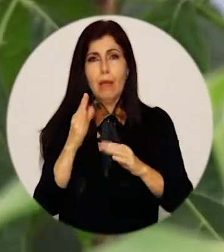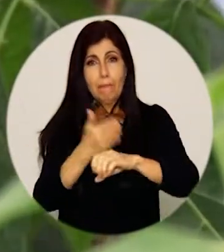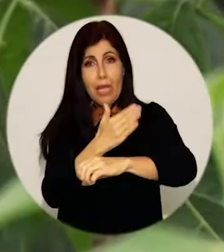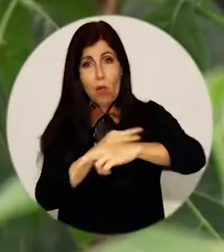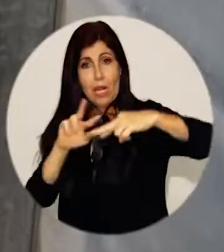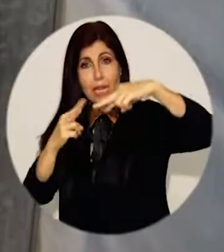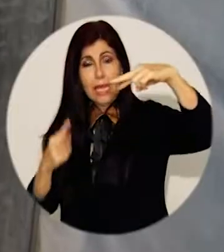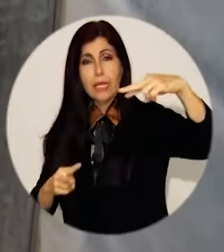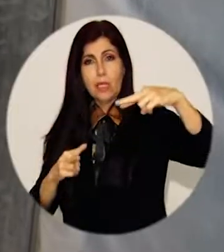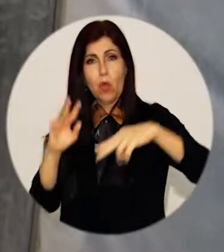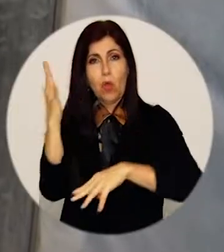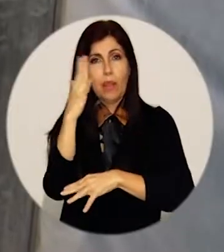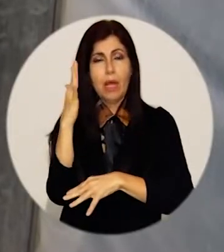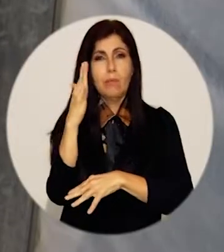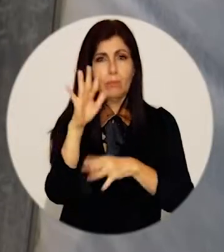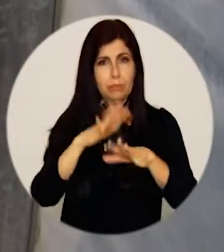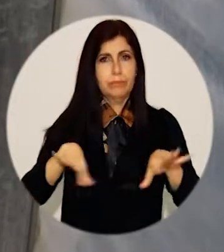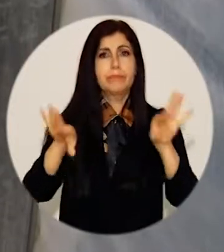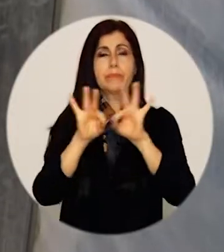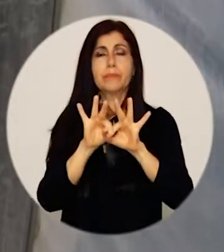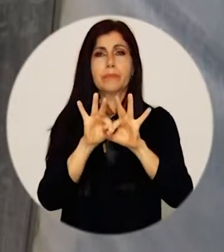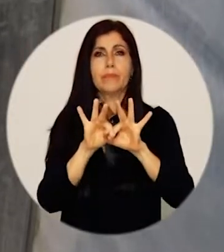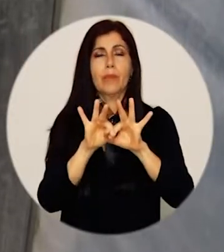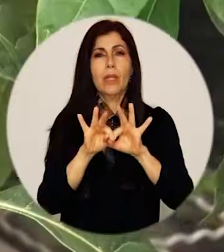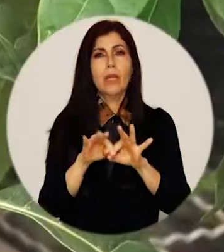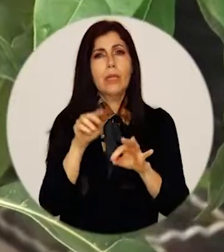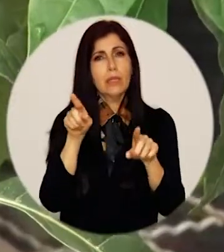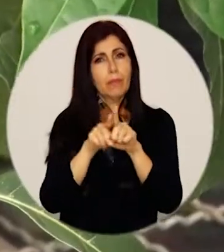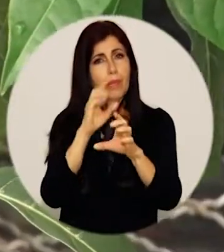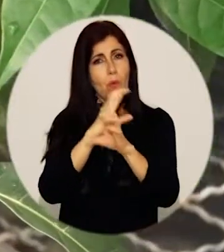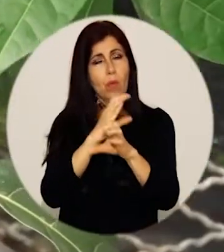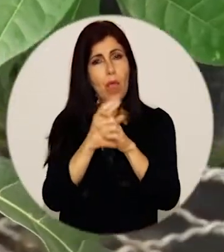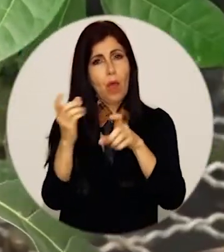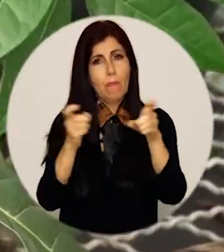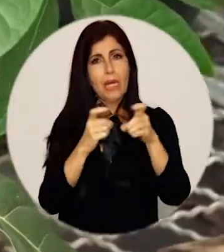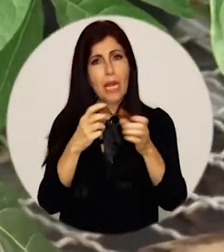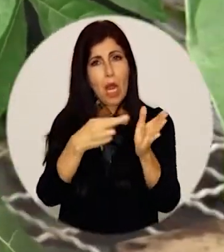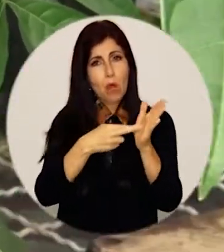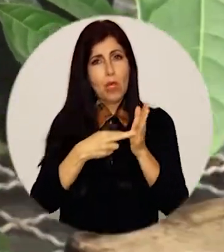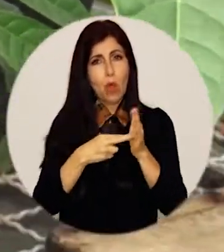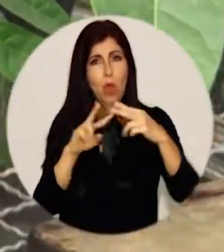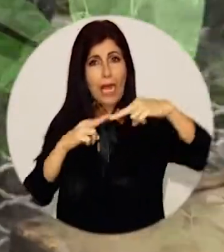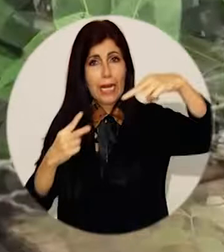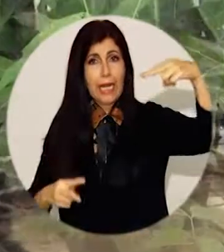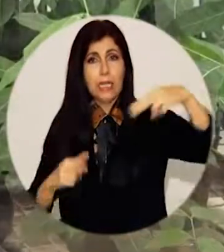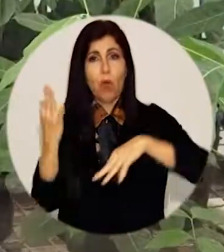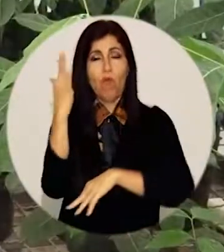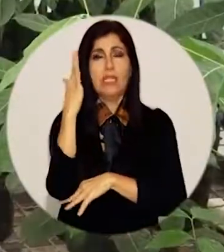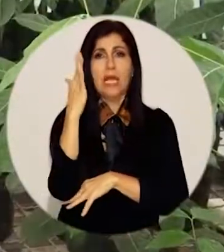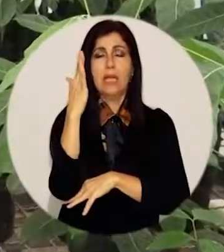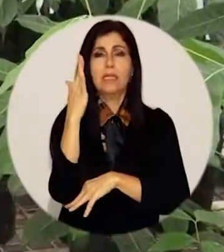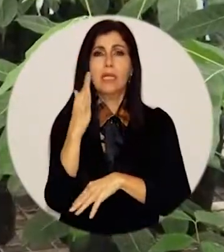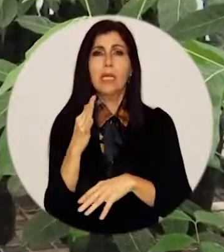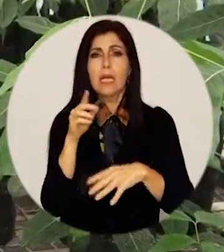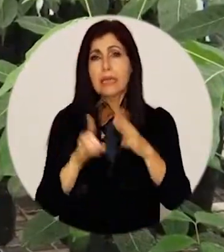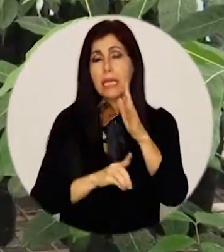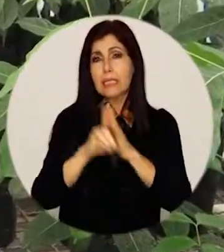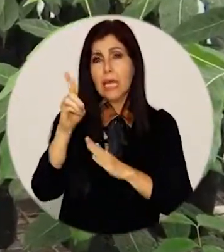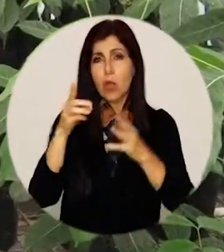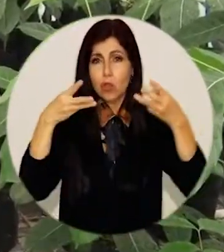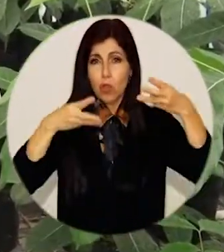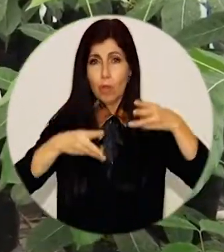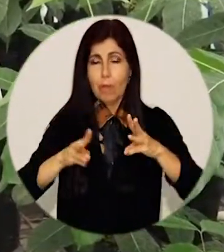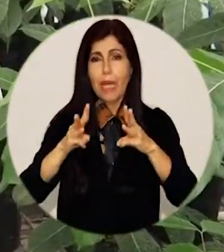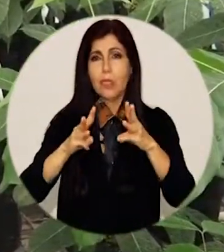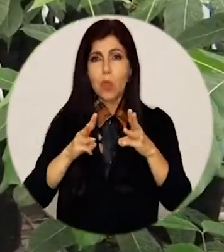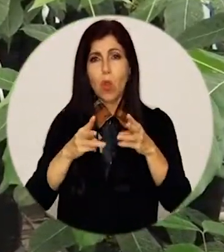especies forestales prioritarias, conservación y manejo de recursos genéticos forestales, desarrollo de métodos de